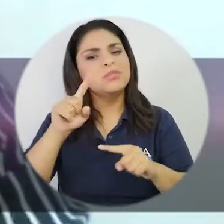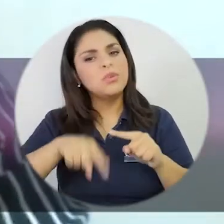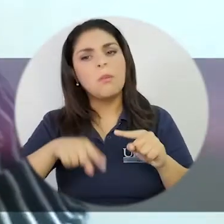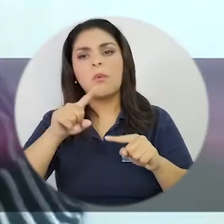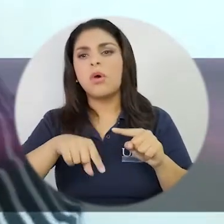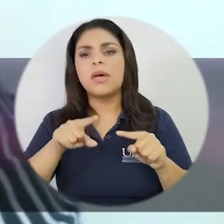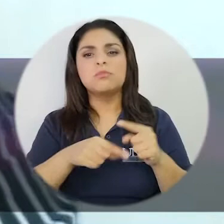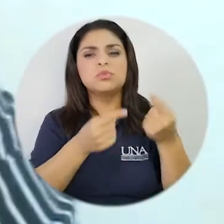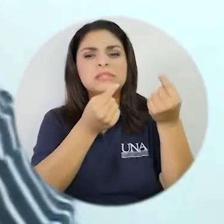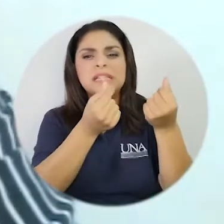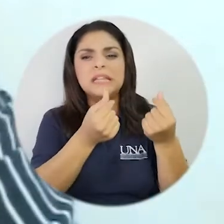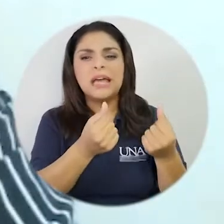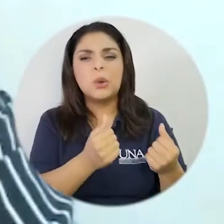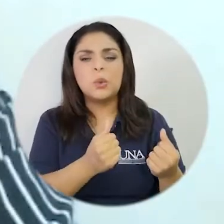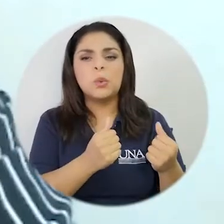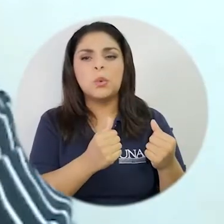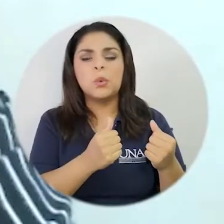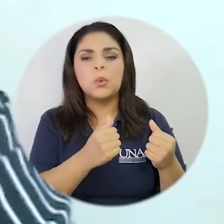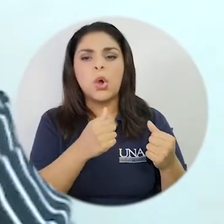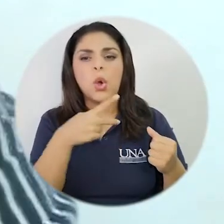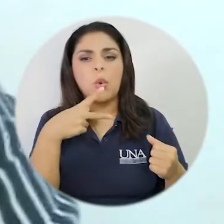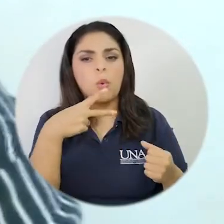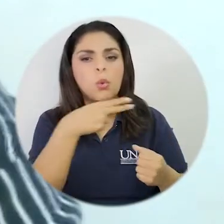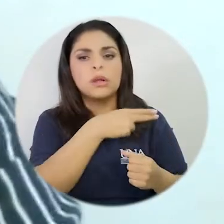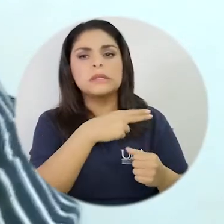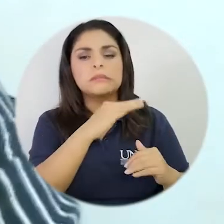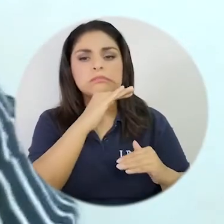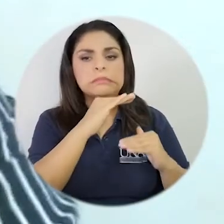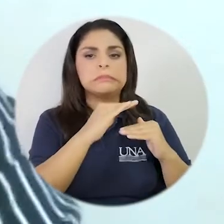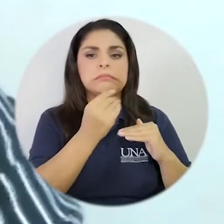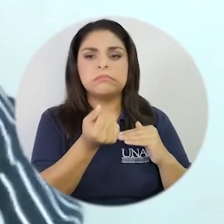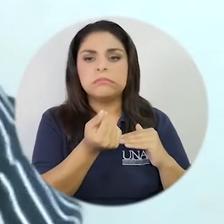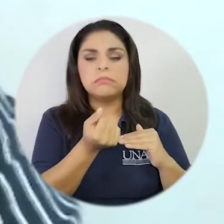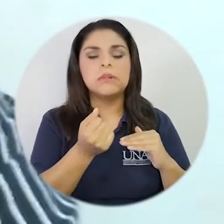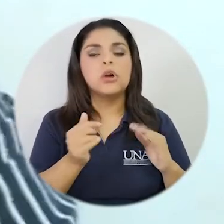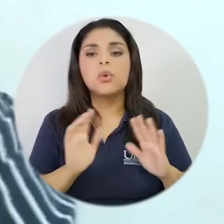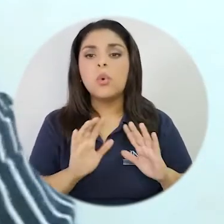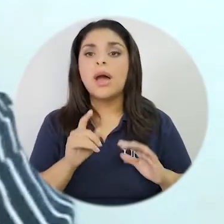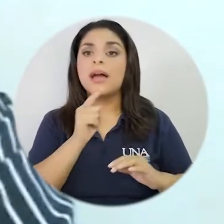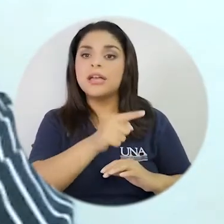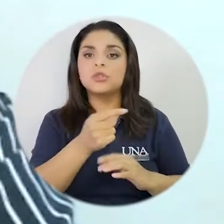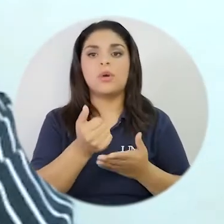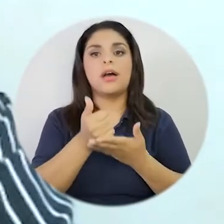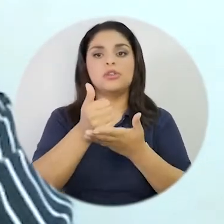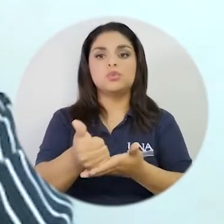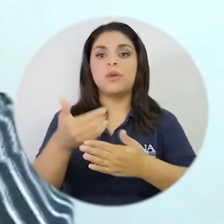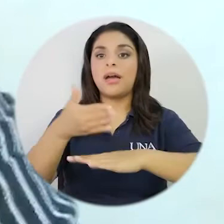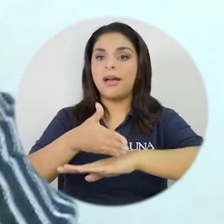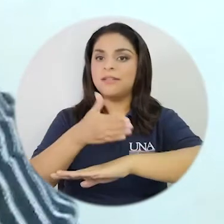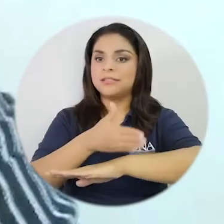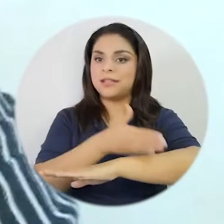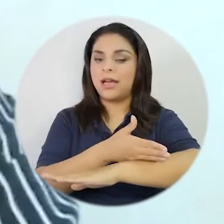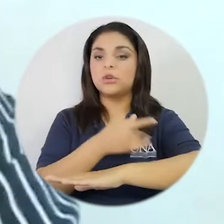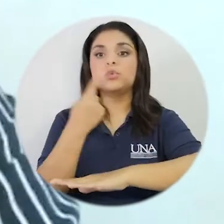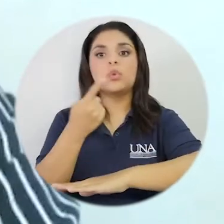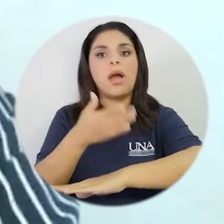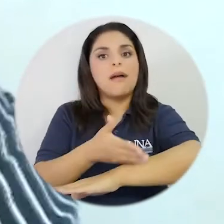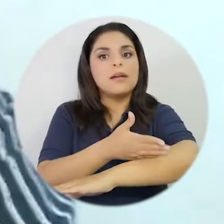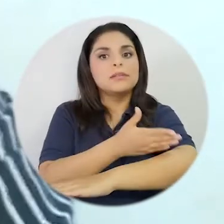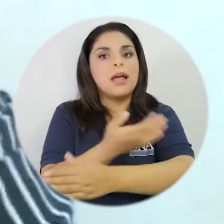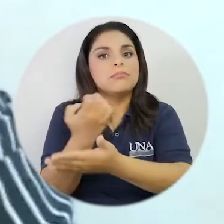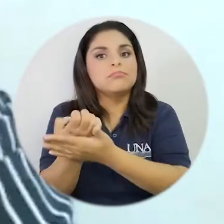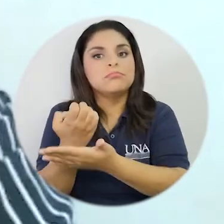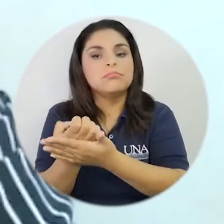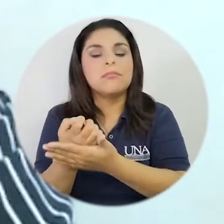de algo que más bien nos ayuda a avanzar y que no solo nos ayuda a avanzar en la parte económica, sino que a